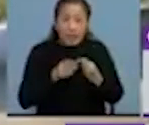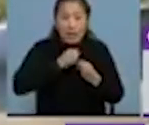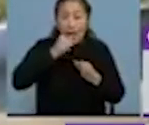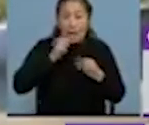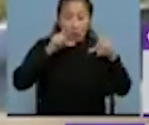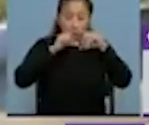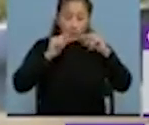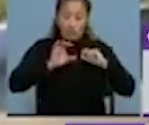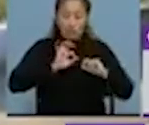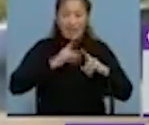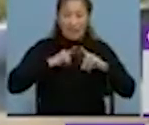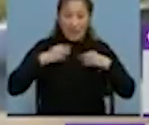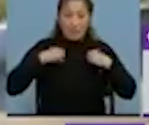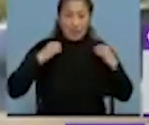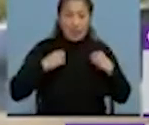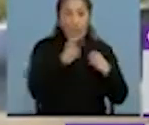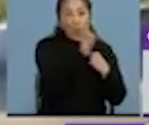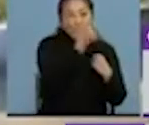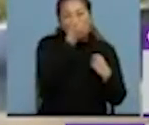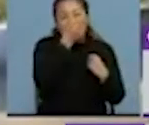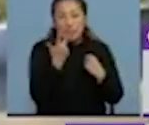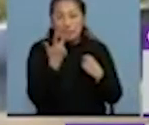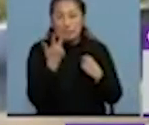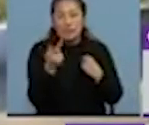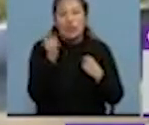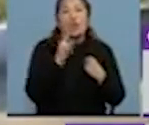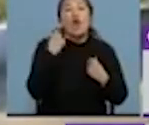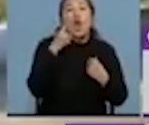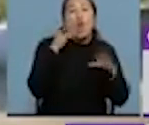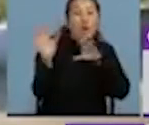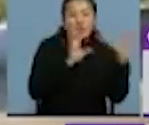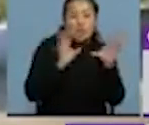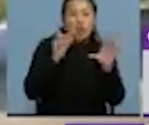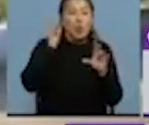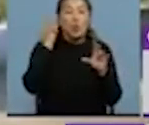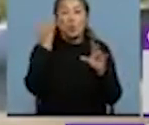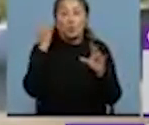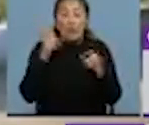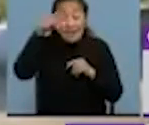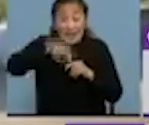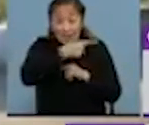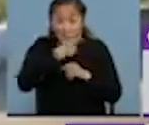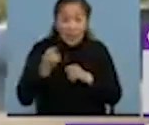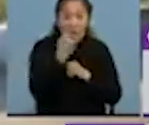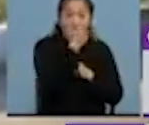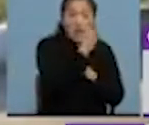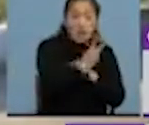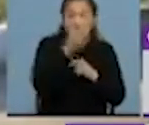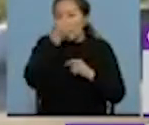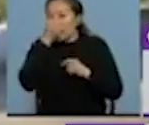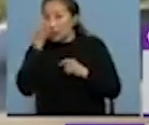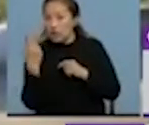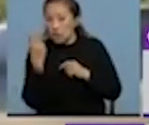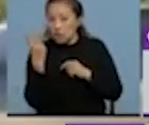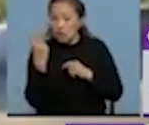número de camiseta, y la primera fue el 1 y el 23. Por eso hablaron Caballero y Guzmán. Entonces ahora tocaría el 2 y el 22, ajá, que